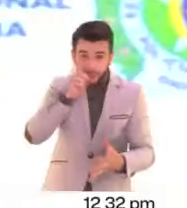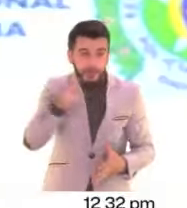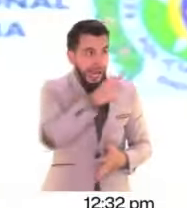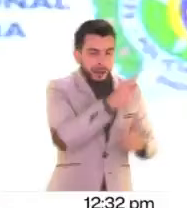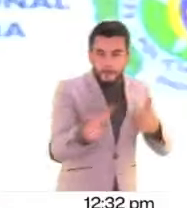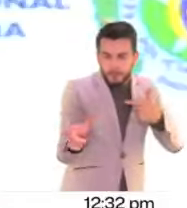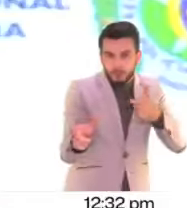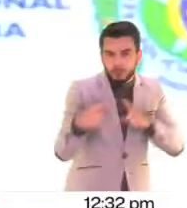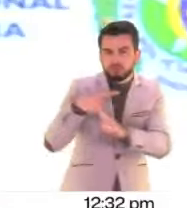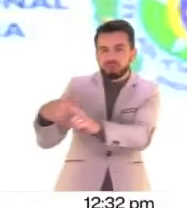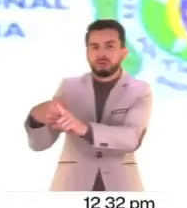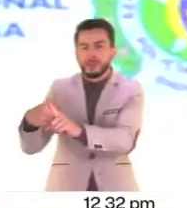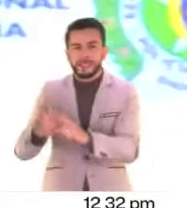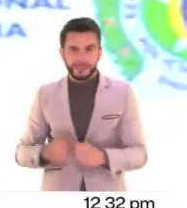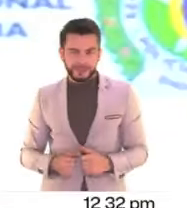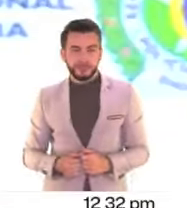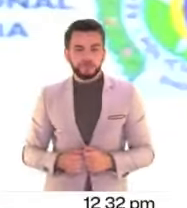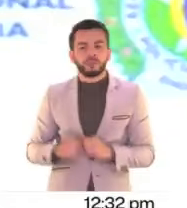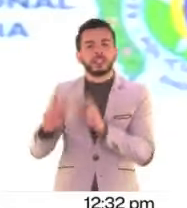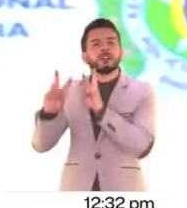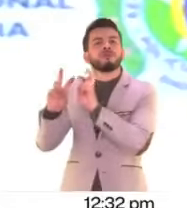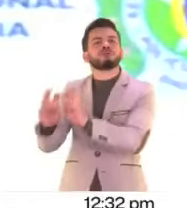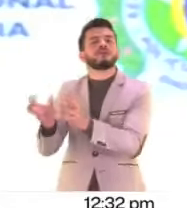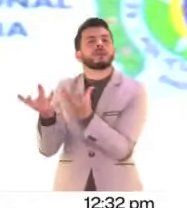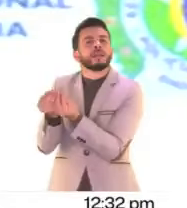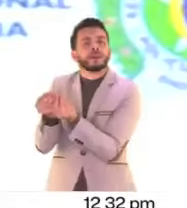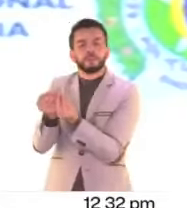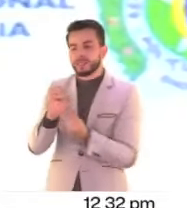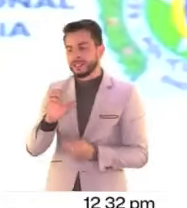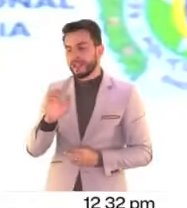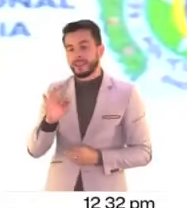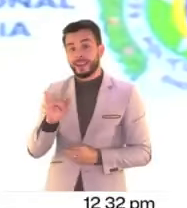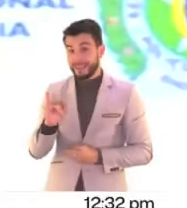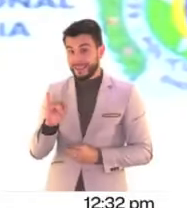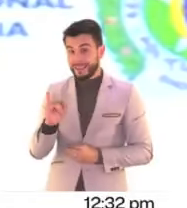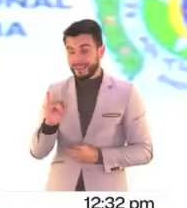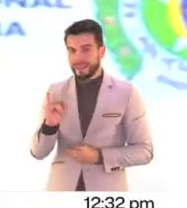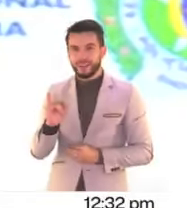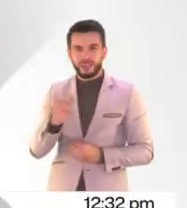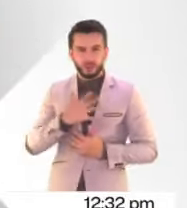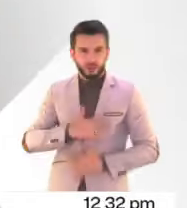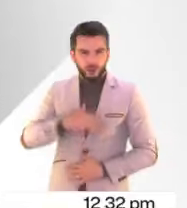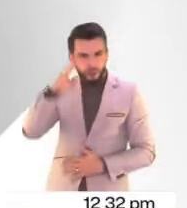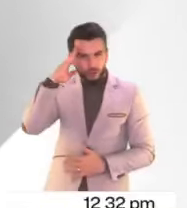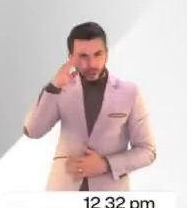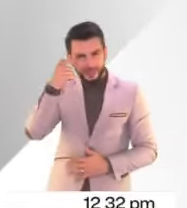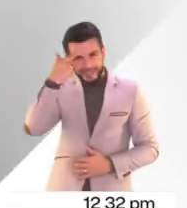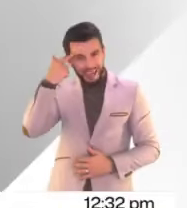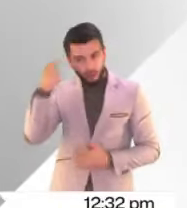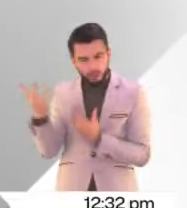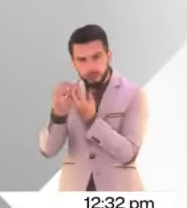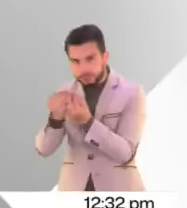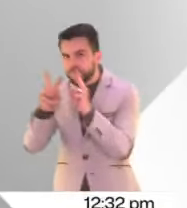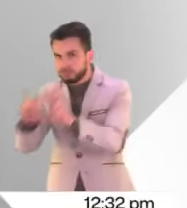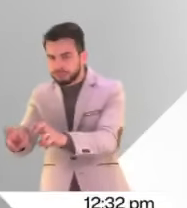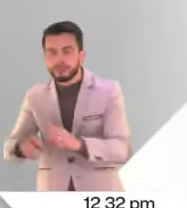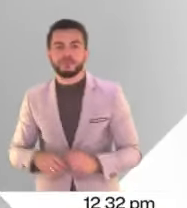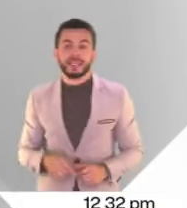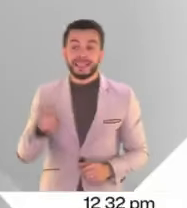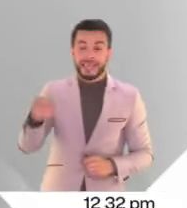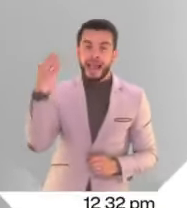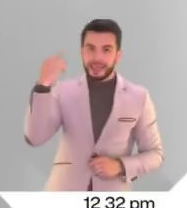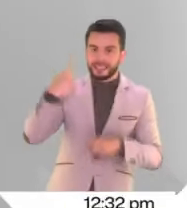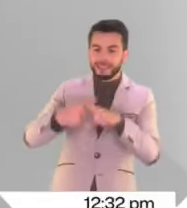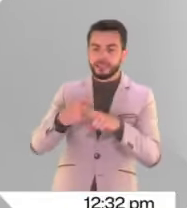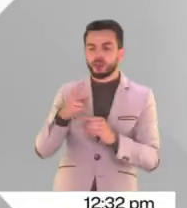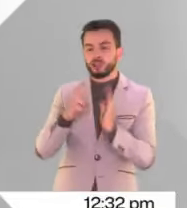investigación la inició el cuerpo técnico de investigación de la fiscalía cti Aguilar ya había sufrido un atentado en el año